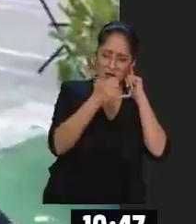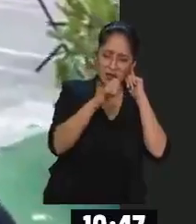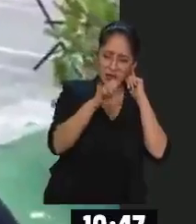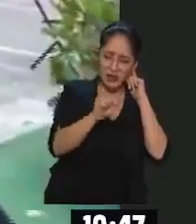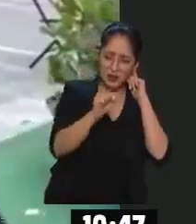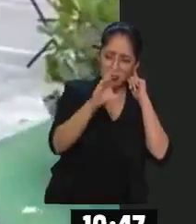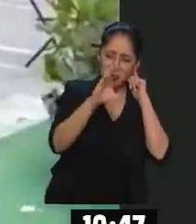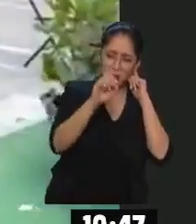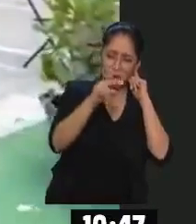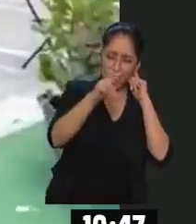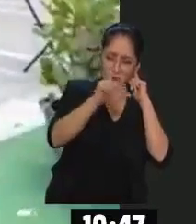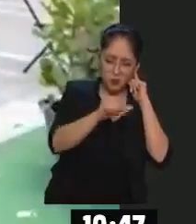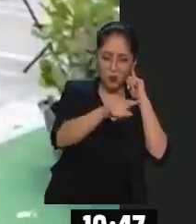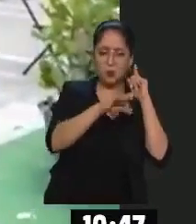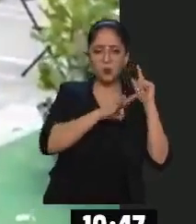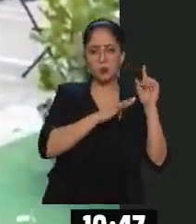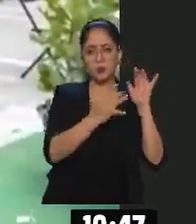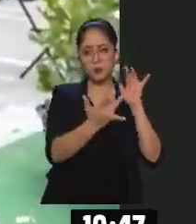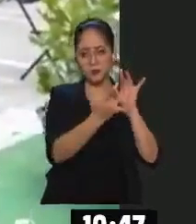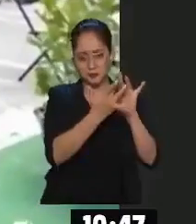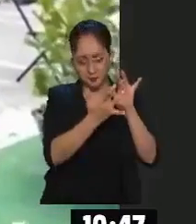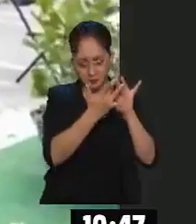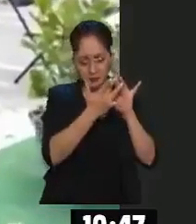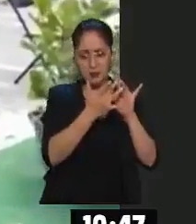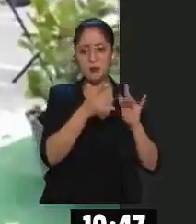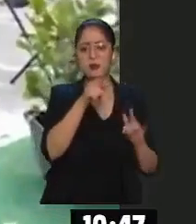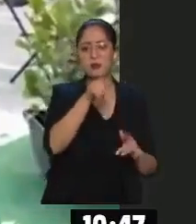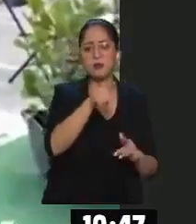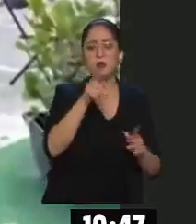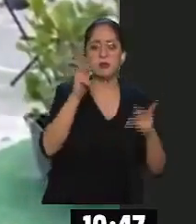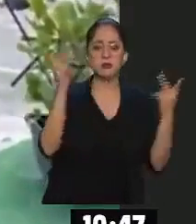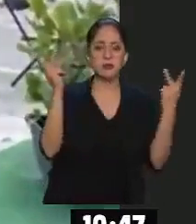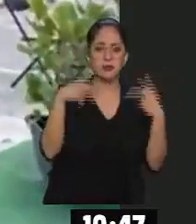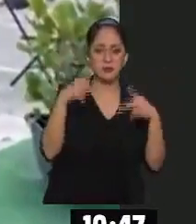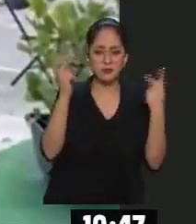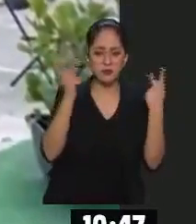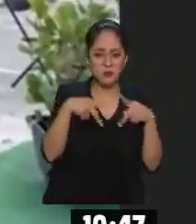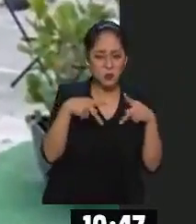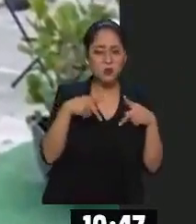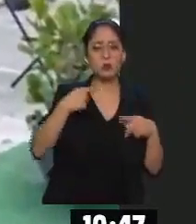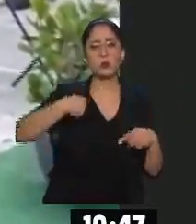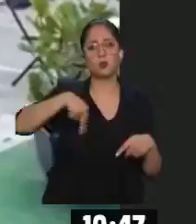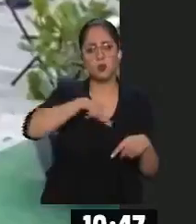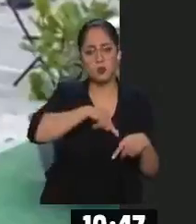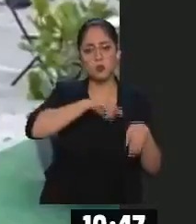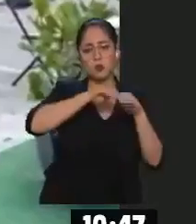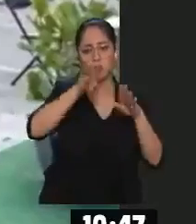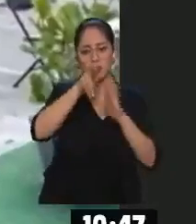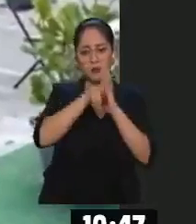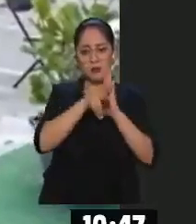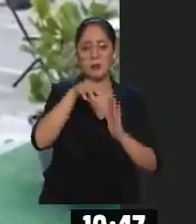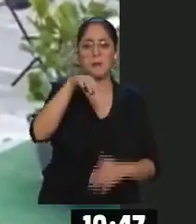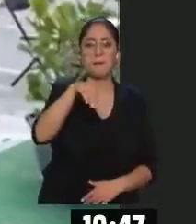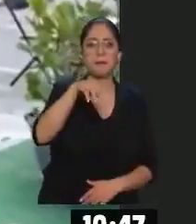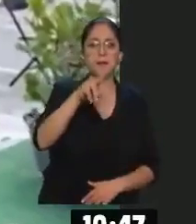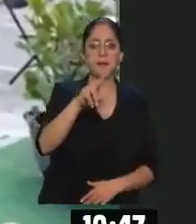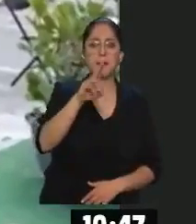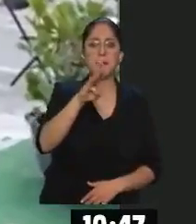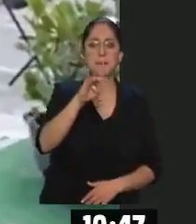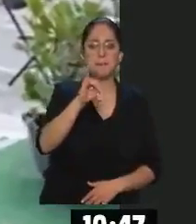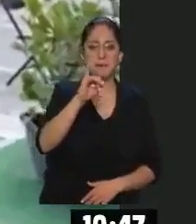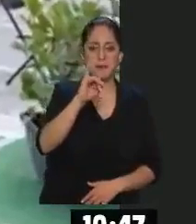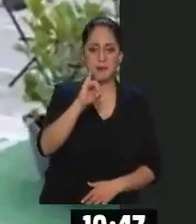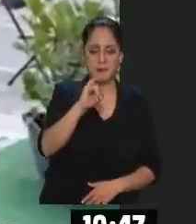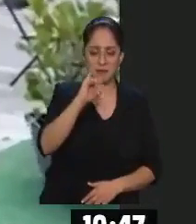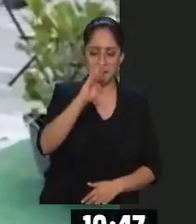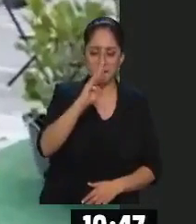localizar 24/7, y en lo que es el TikTok estamos haciendo mucha labor, es Mr. Bitcoin Florida, ahí